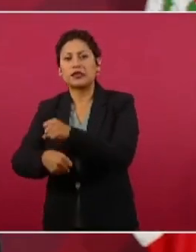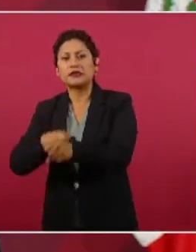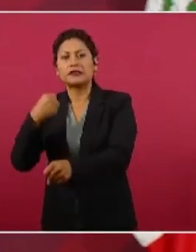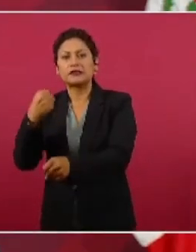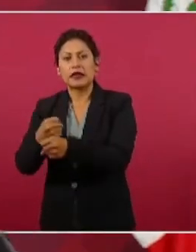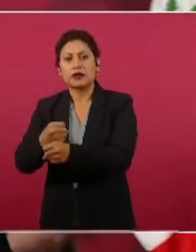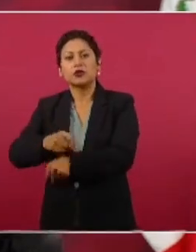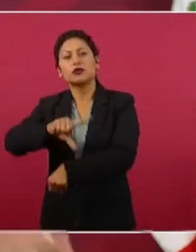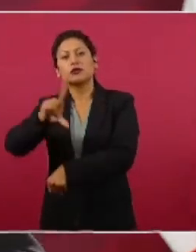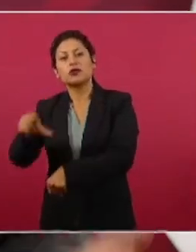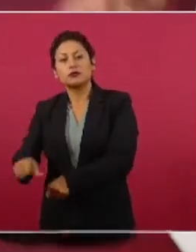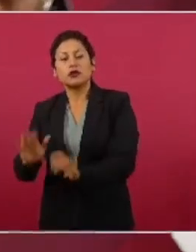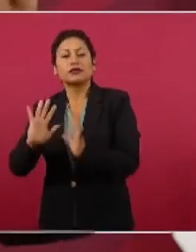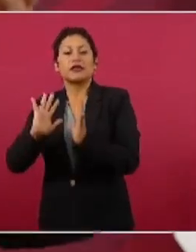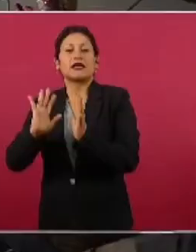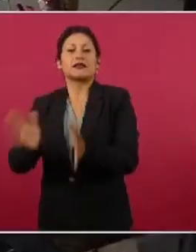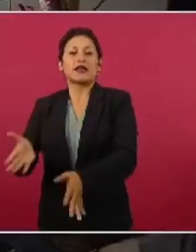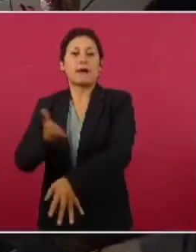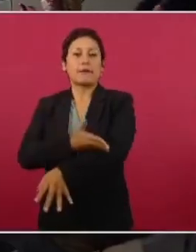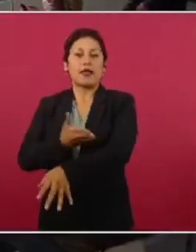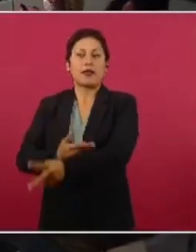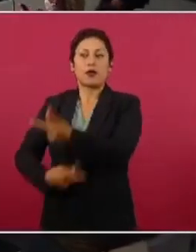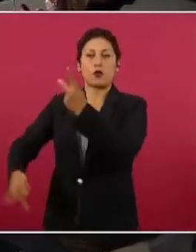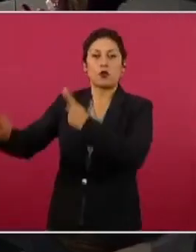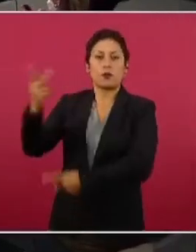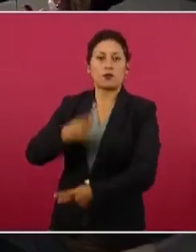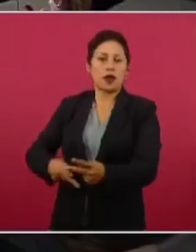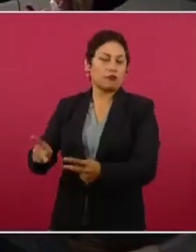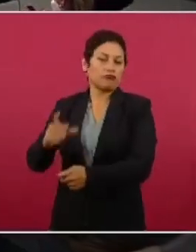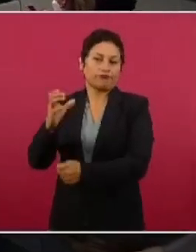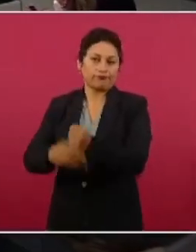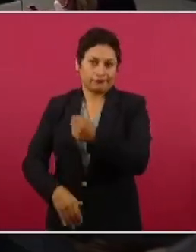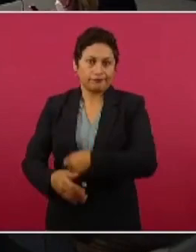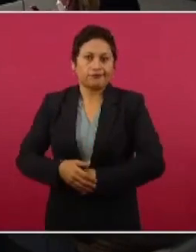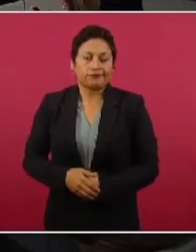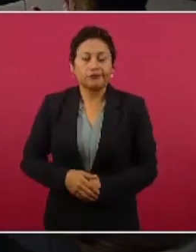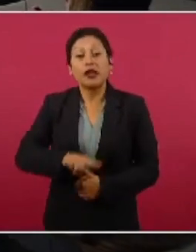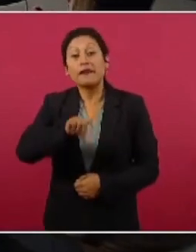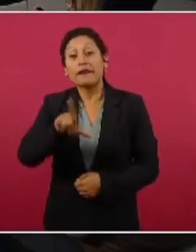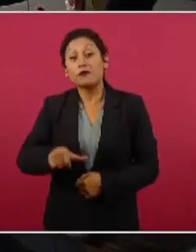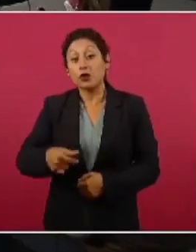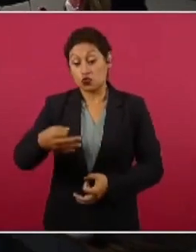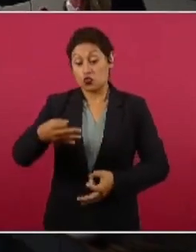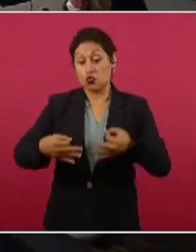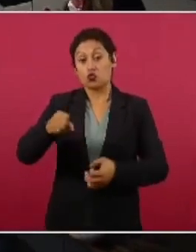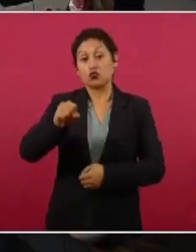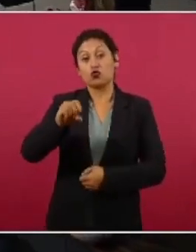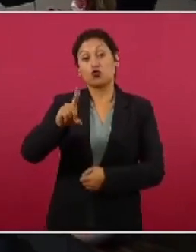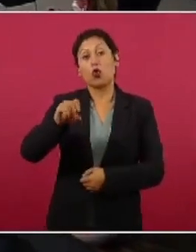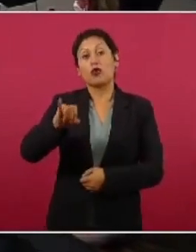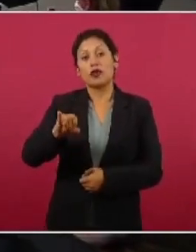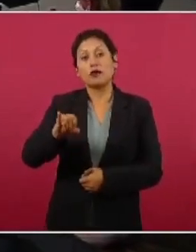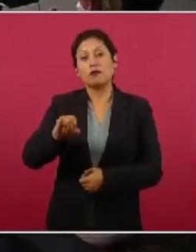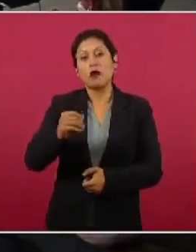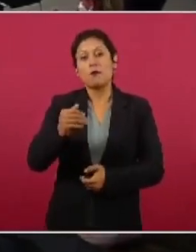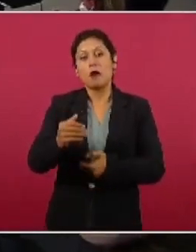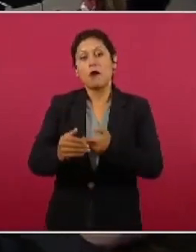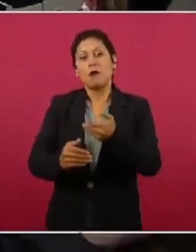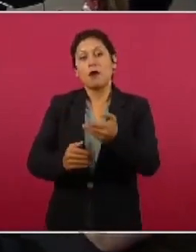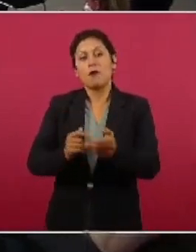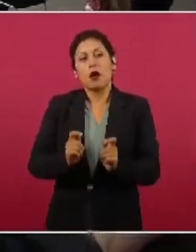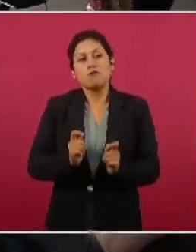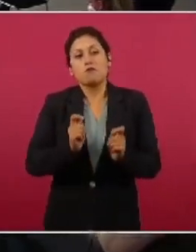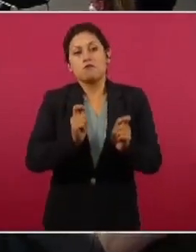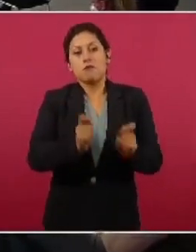Y ahí pasa el tiempo y a Sodi lo van ascendiendo y llega a ser presidente de la corte,